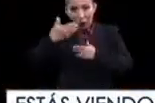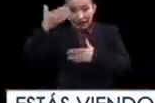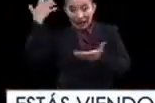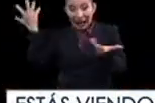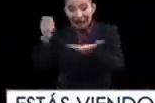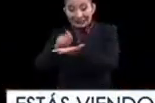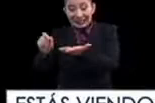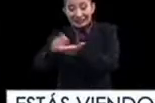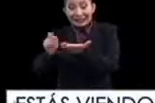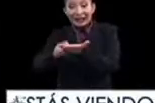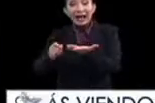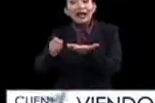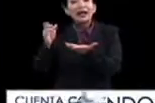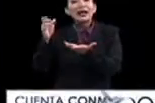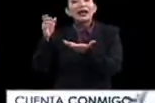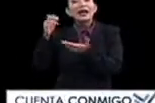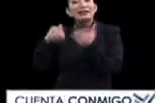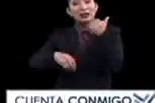de literatura mexicana